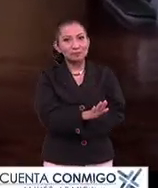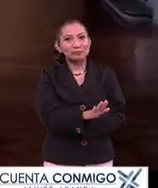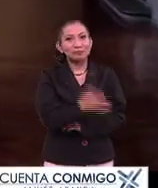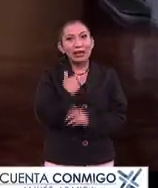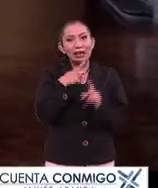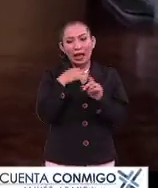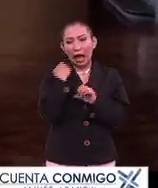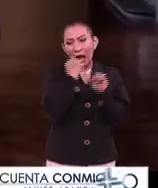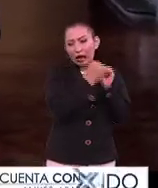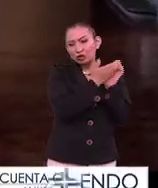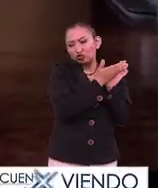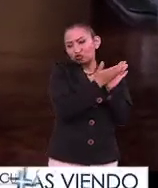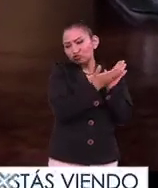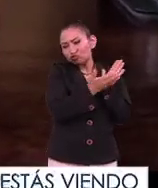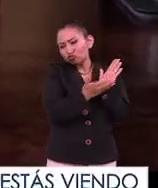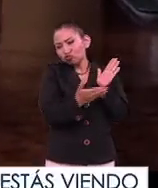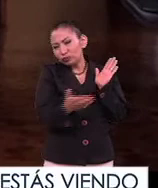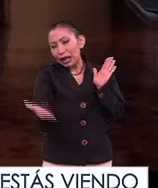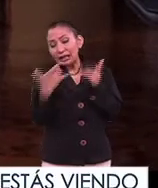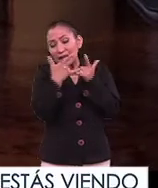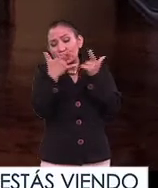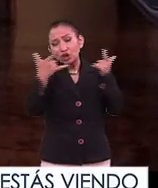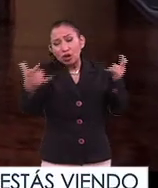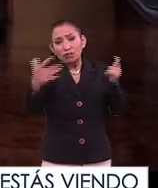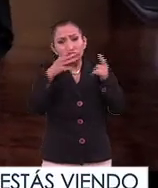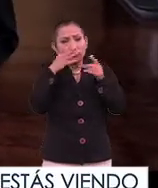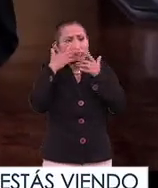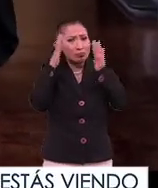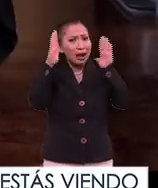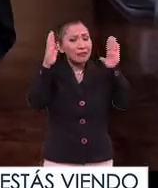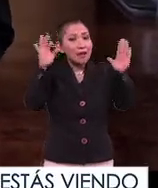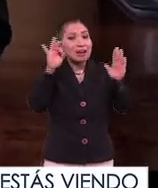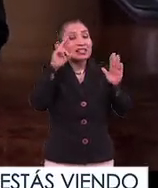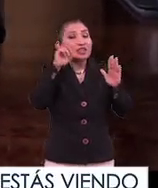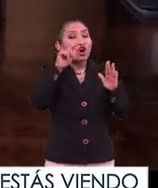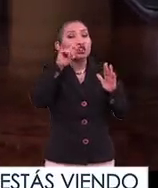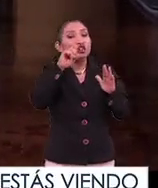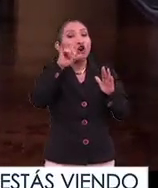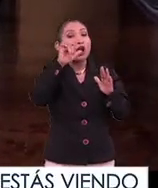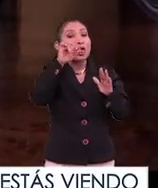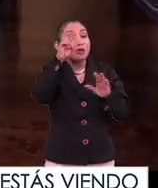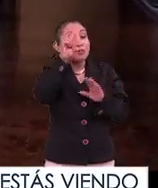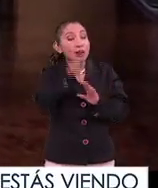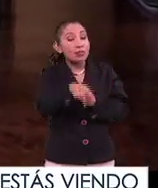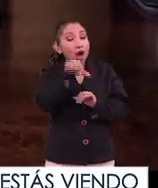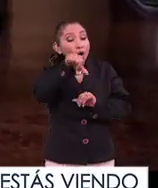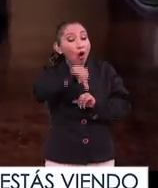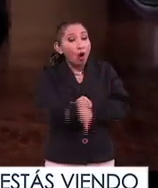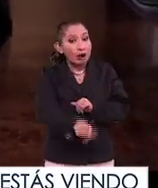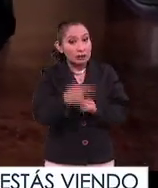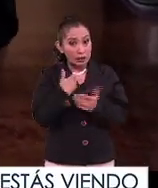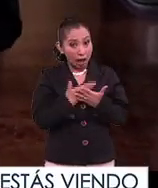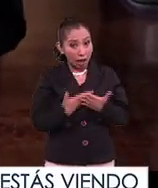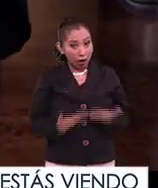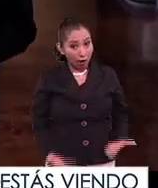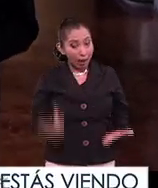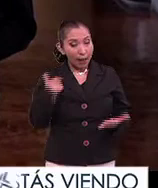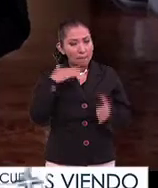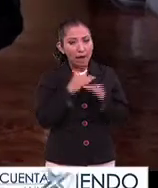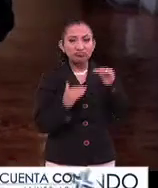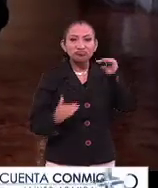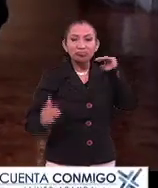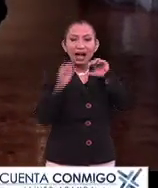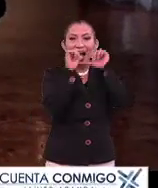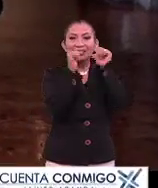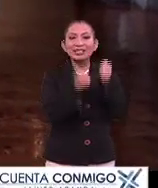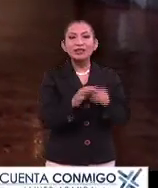A varias décadas de distancia y con una trayectoria impresionante, Francisco Toledo es sin duda, hoy en día, el más